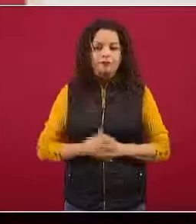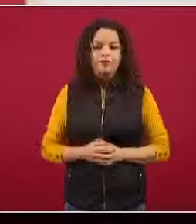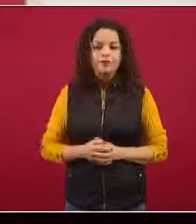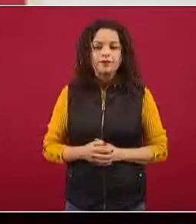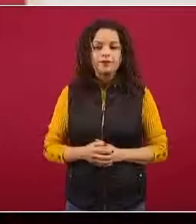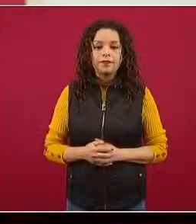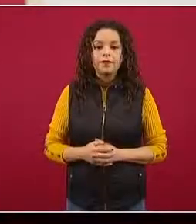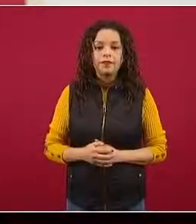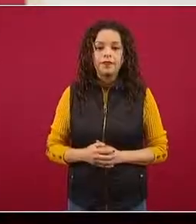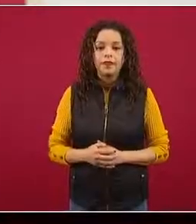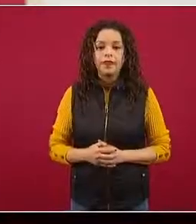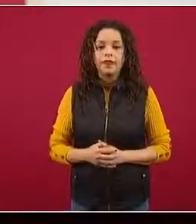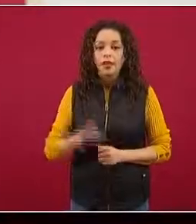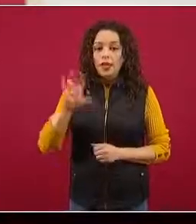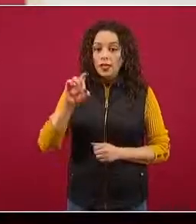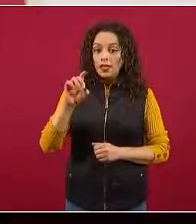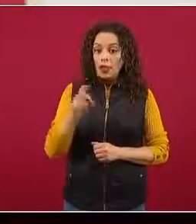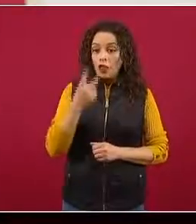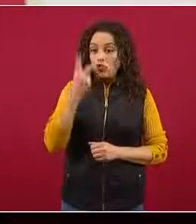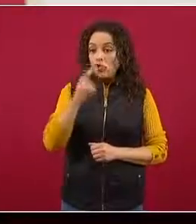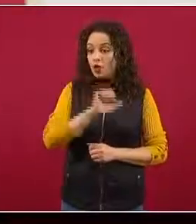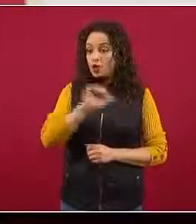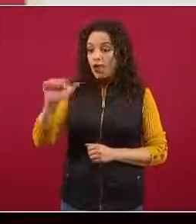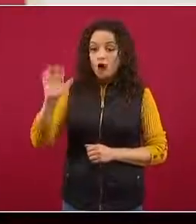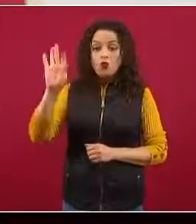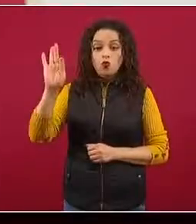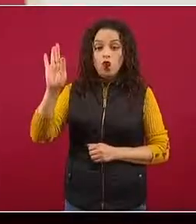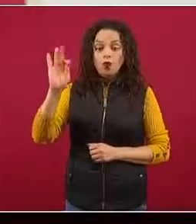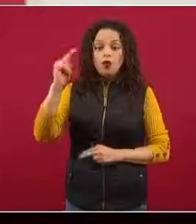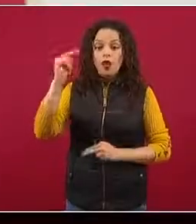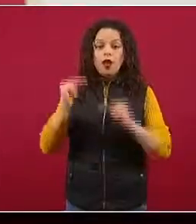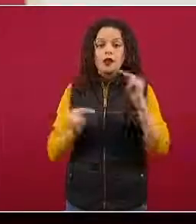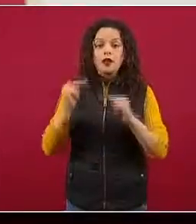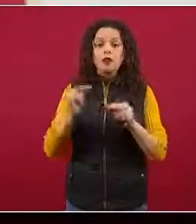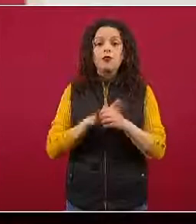De 32 a 40 es el nivel rojo.